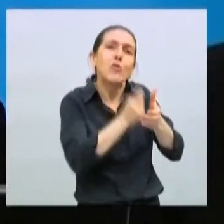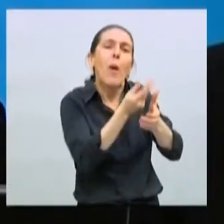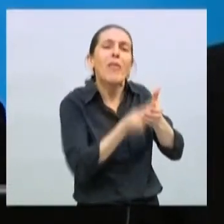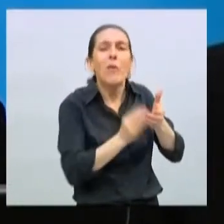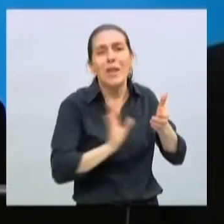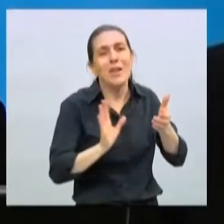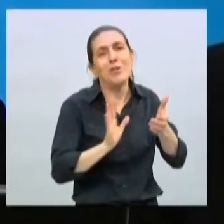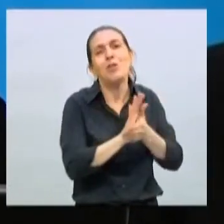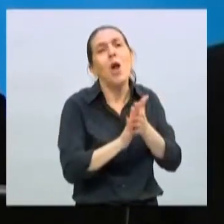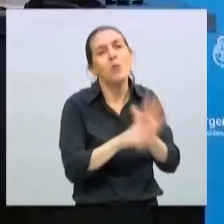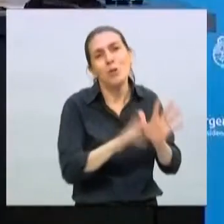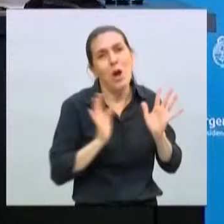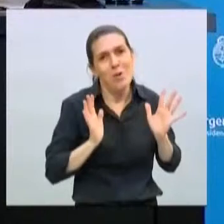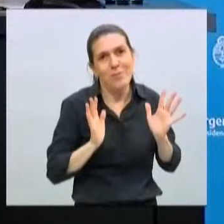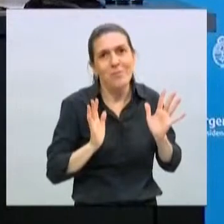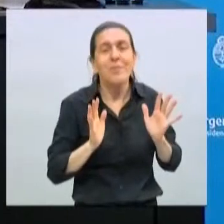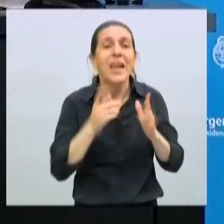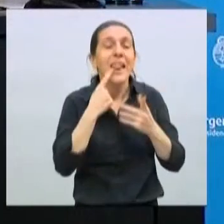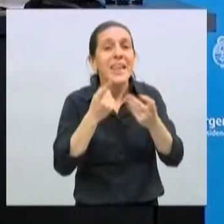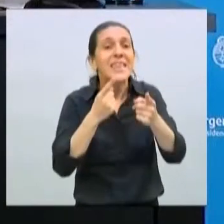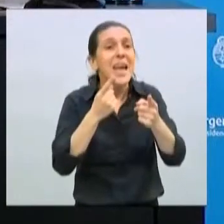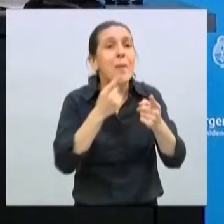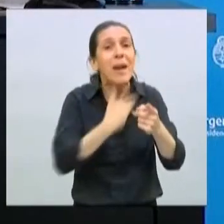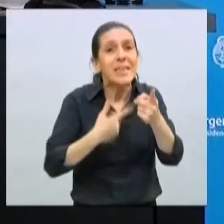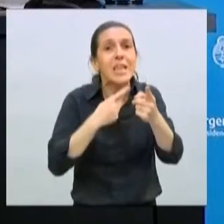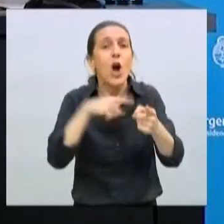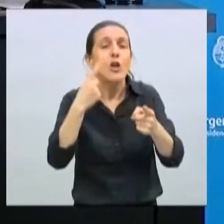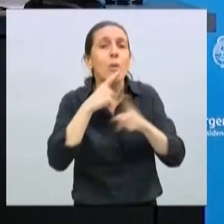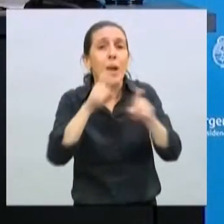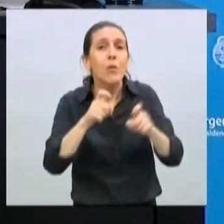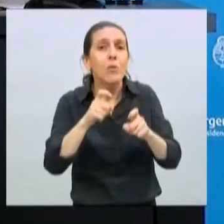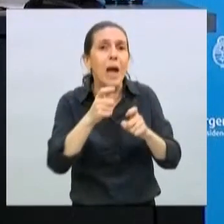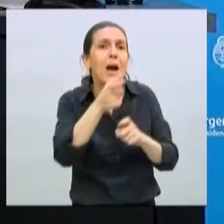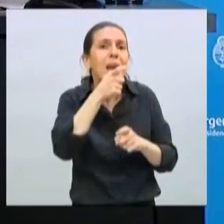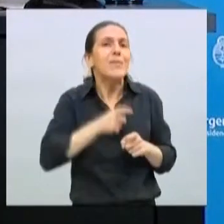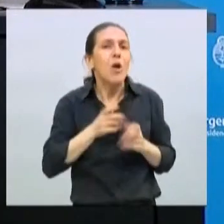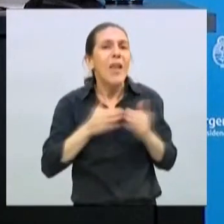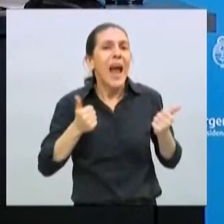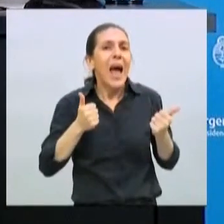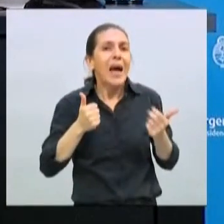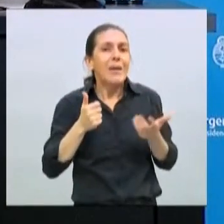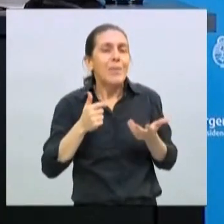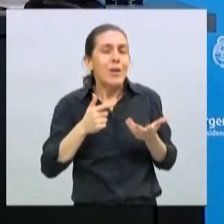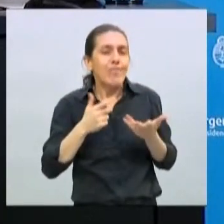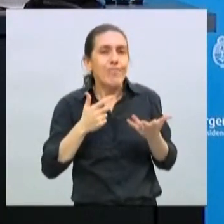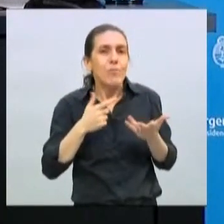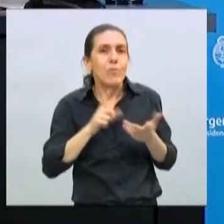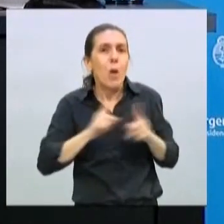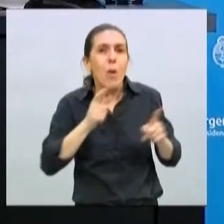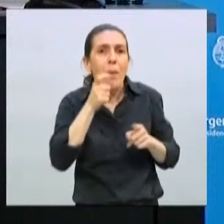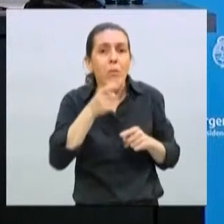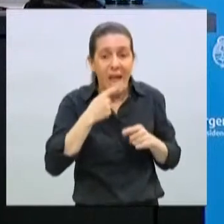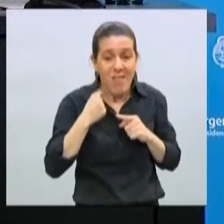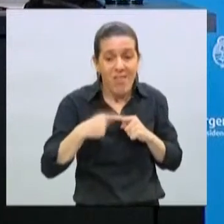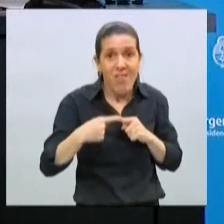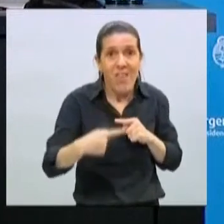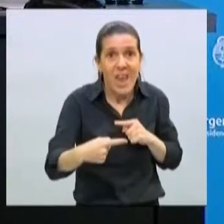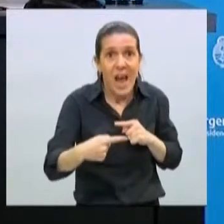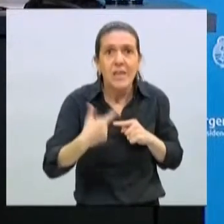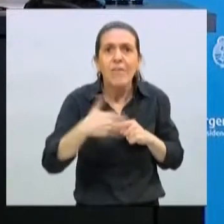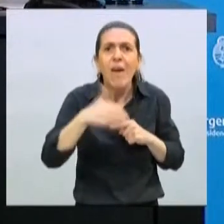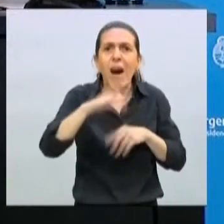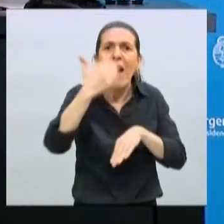que tengo. Presidente, sí. Lo otro que quería preguntarle, contestó rápido, no tuve oportunidad de preguntarle, era que por estos días va a